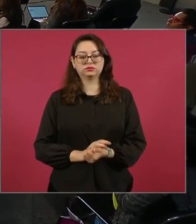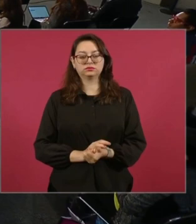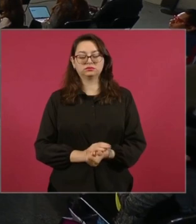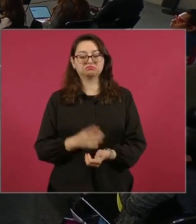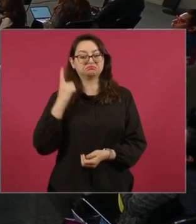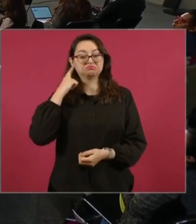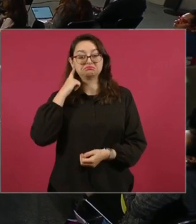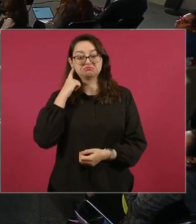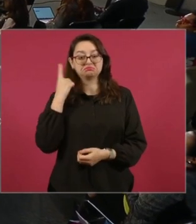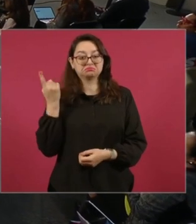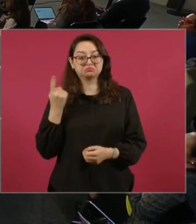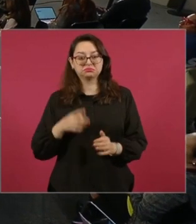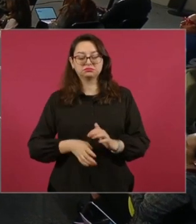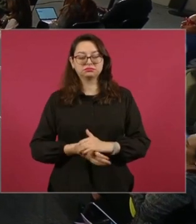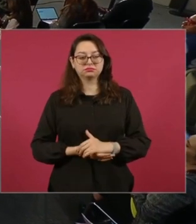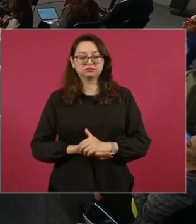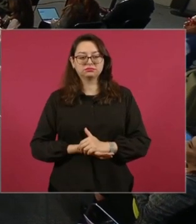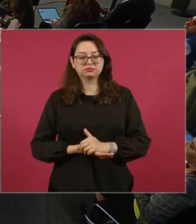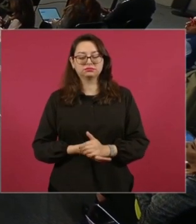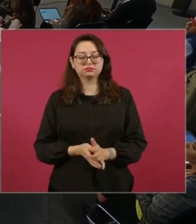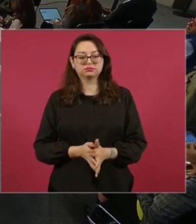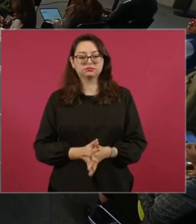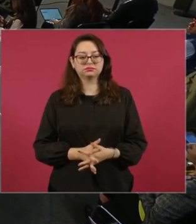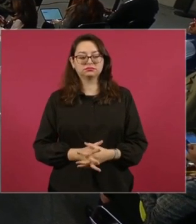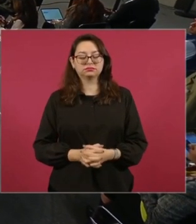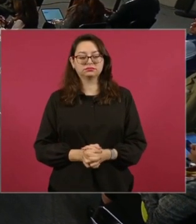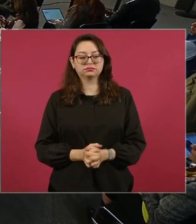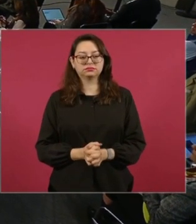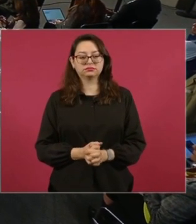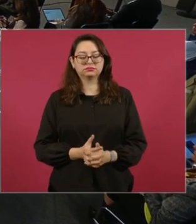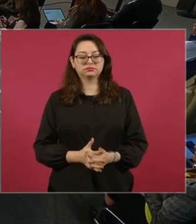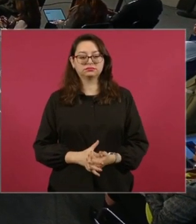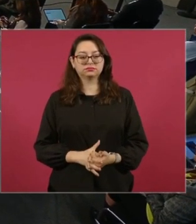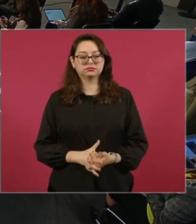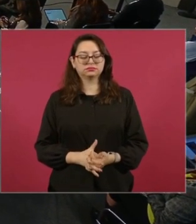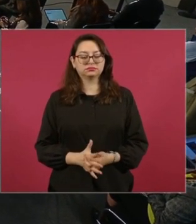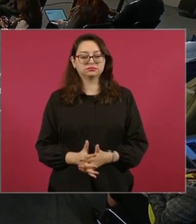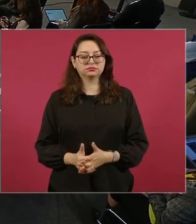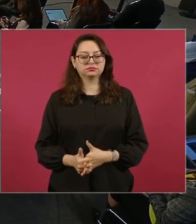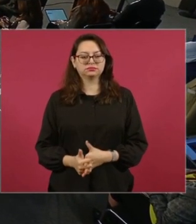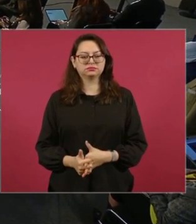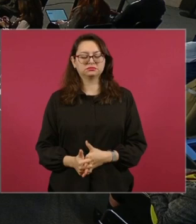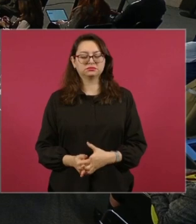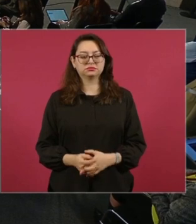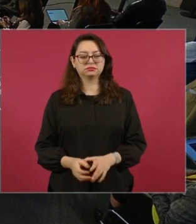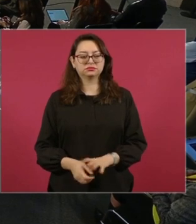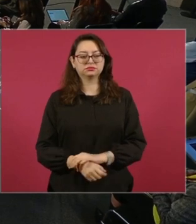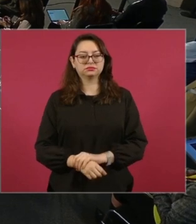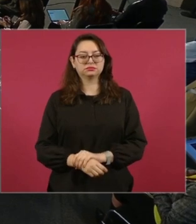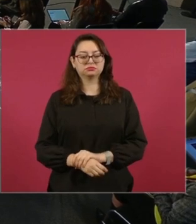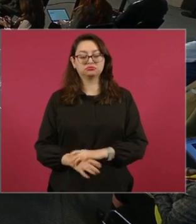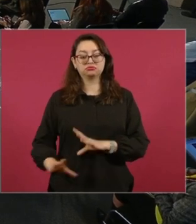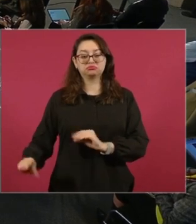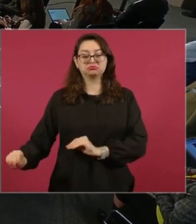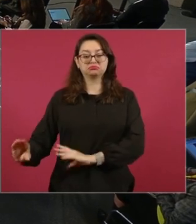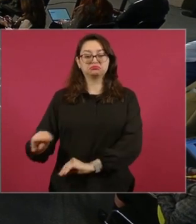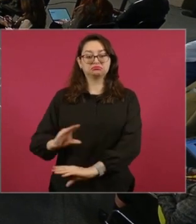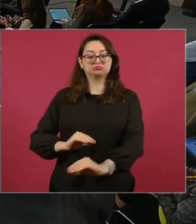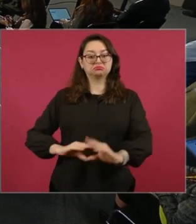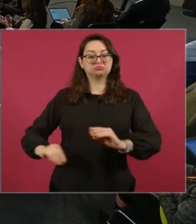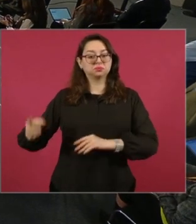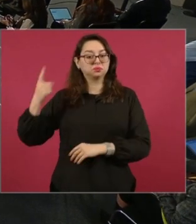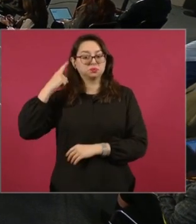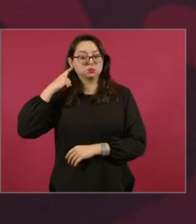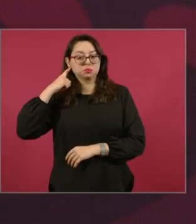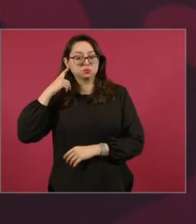Ex-priista. No, bueno, ya más falleció, bien priista, pero ya se murió. Ya falleció, pero su familia pertenece al PRI. Ah, sí, eso. Ya. Ya